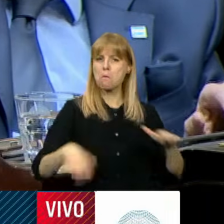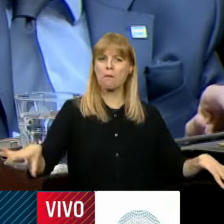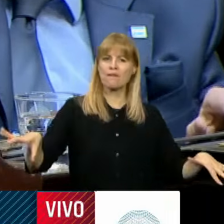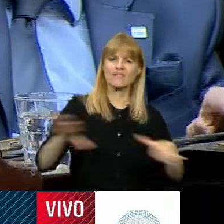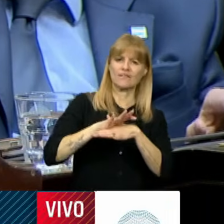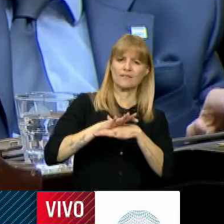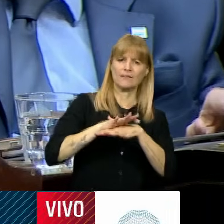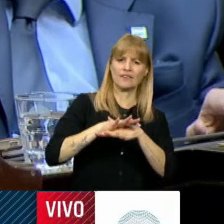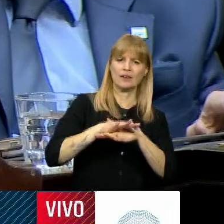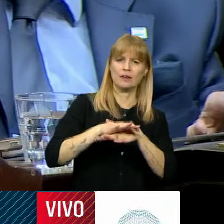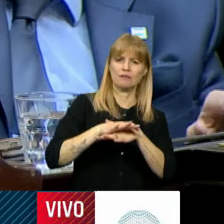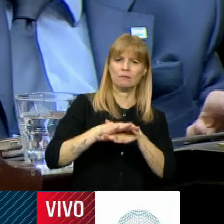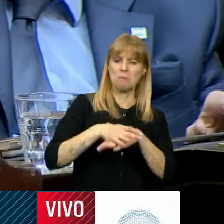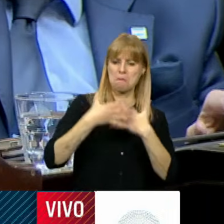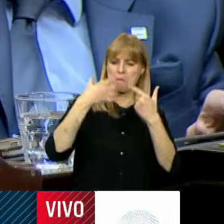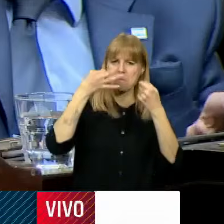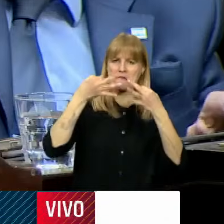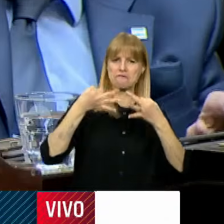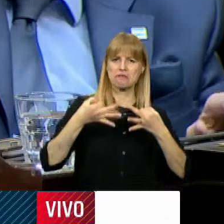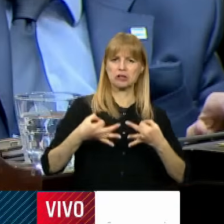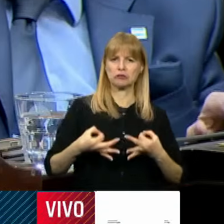casi un impoluto.